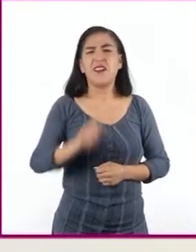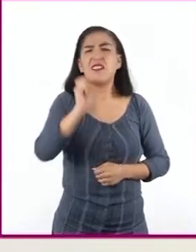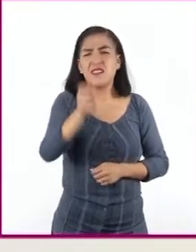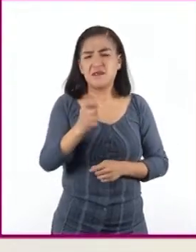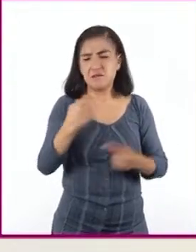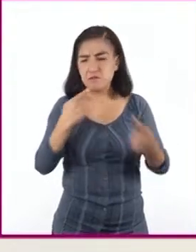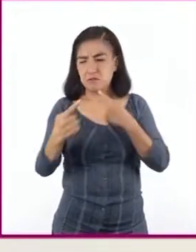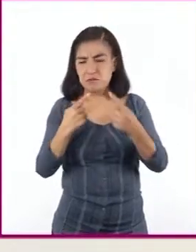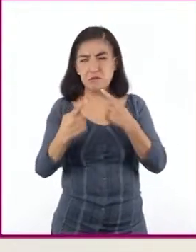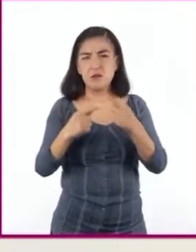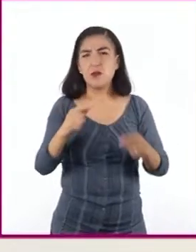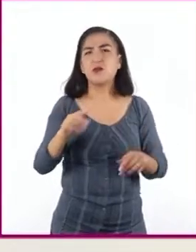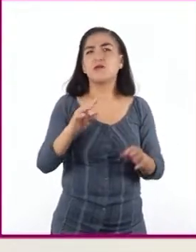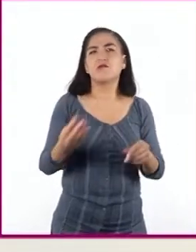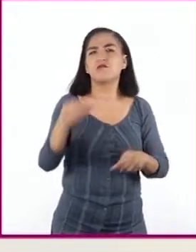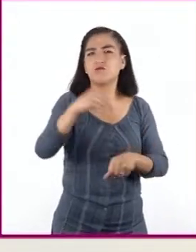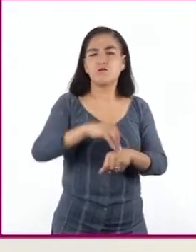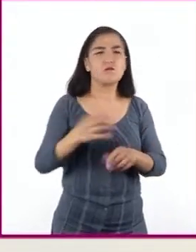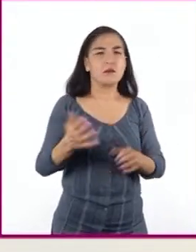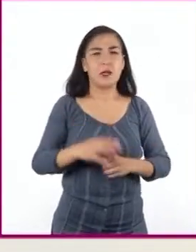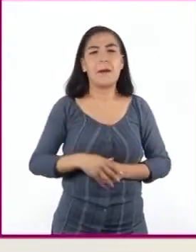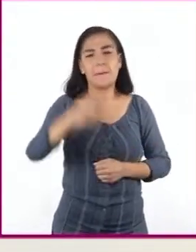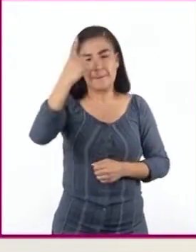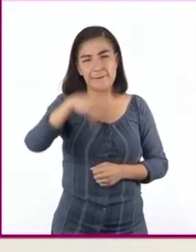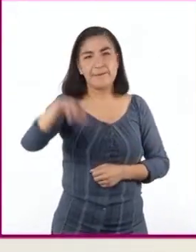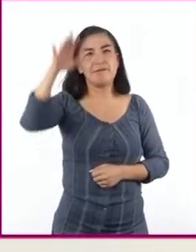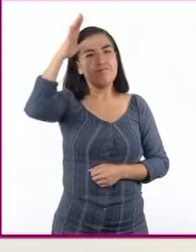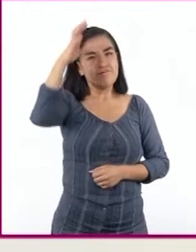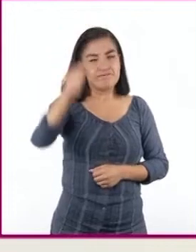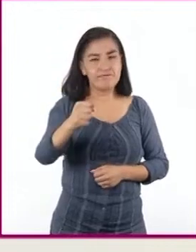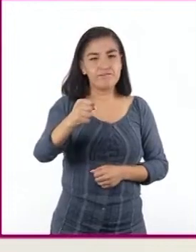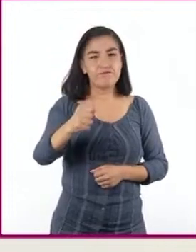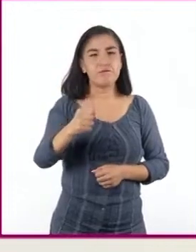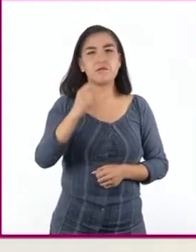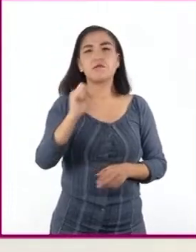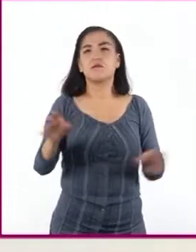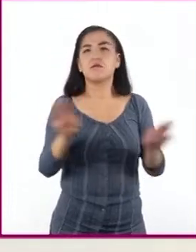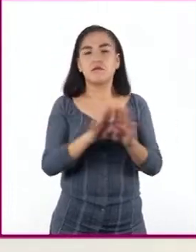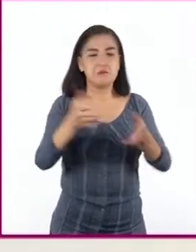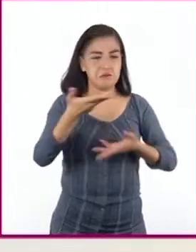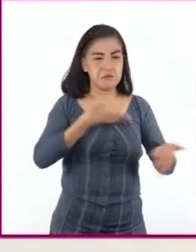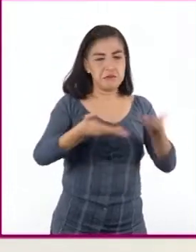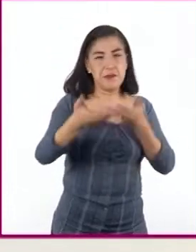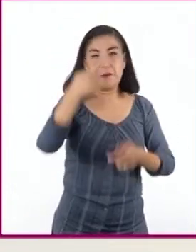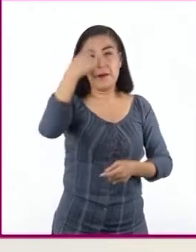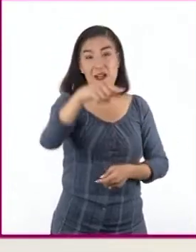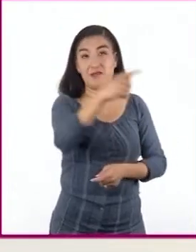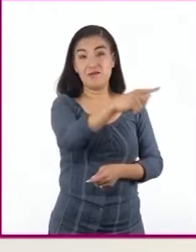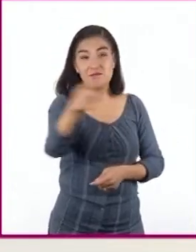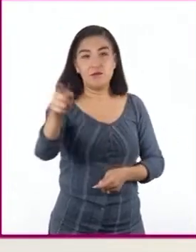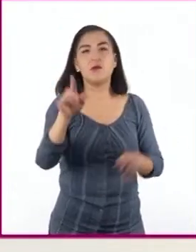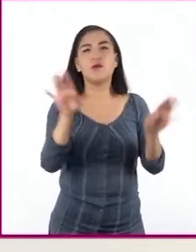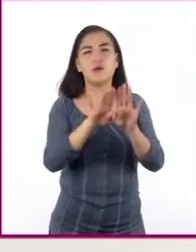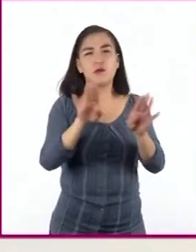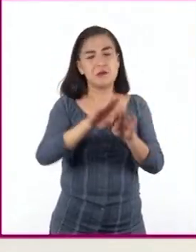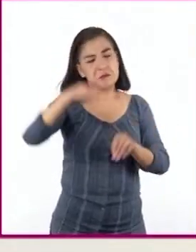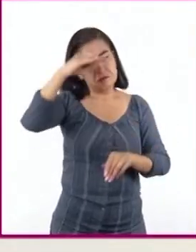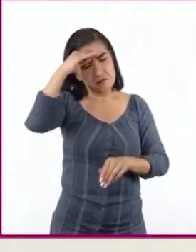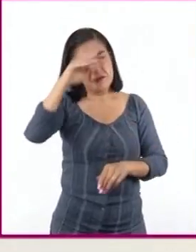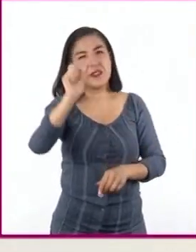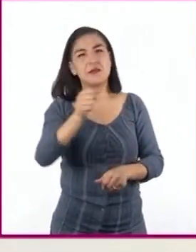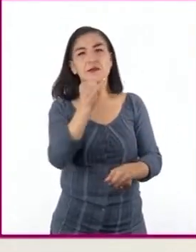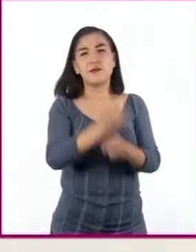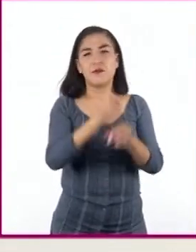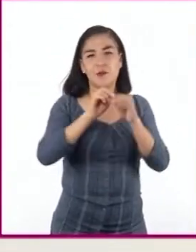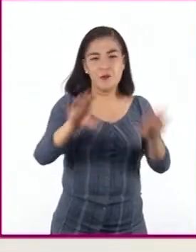donde trataremos aspectos que contribuyan para que ustedes puedan discernir la información que promueven